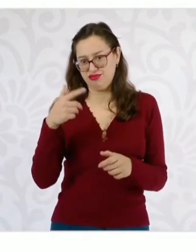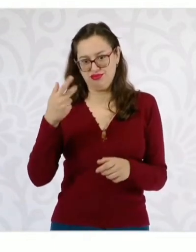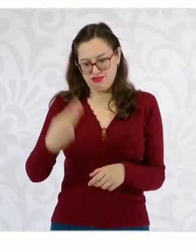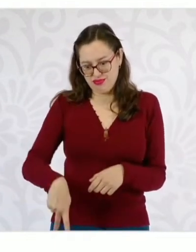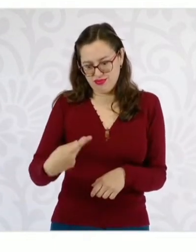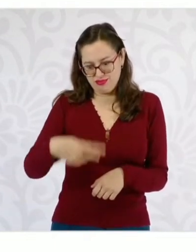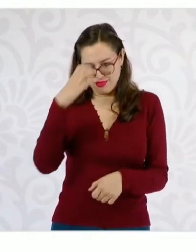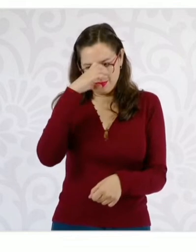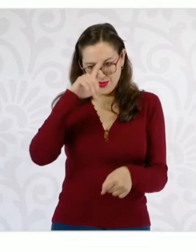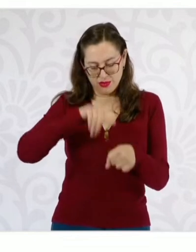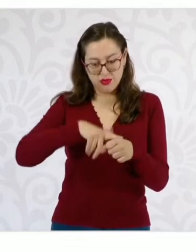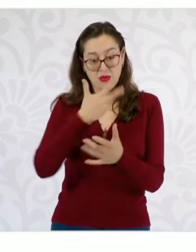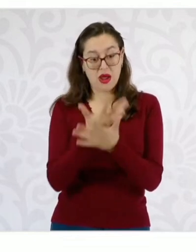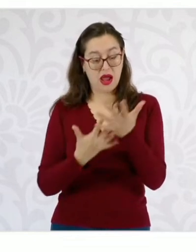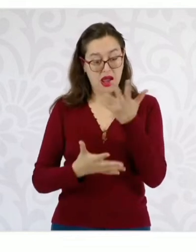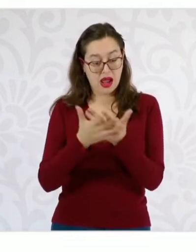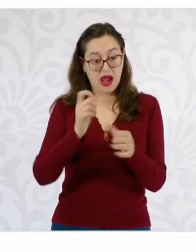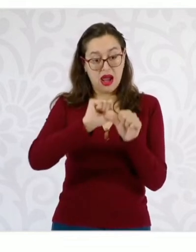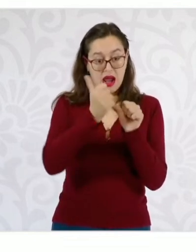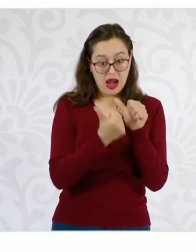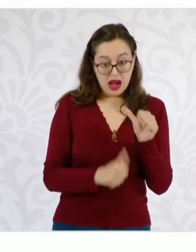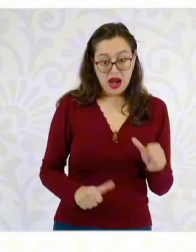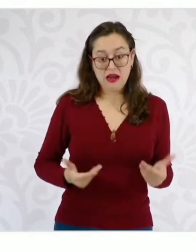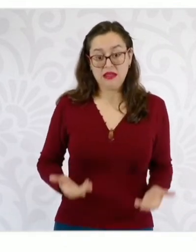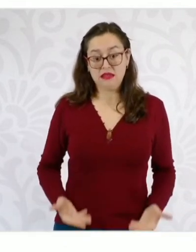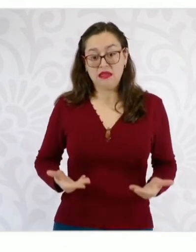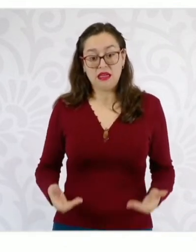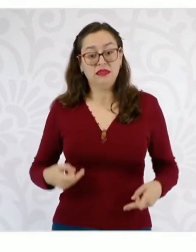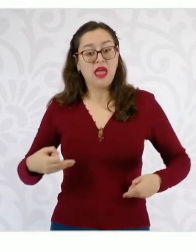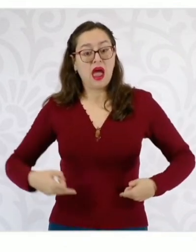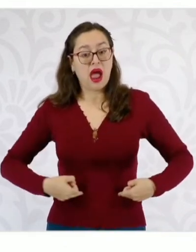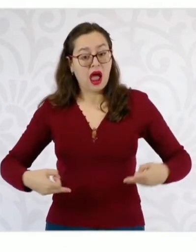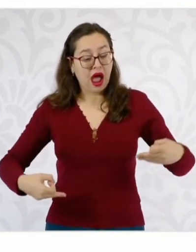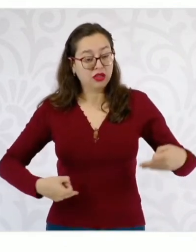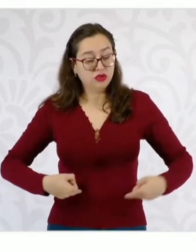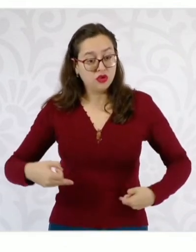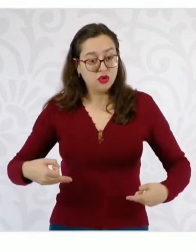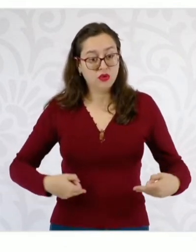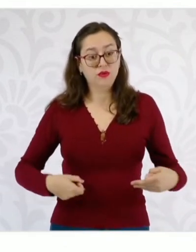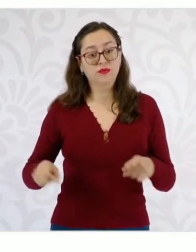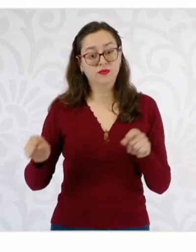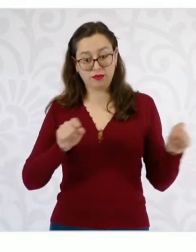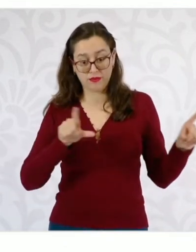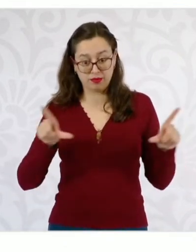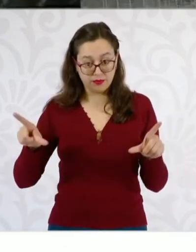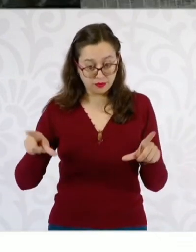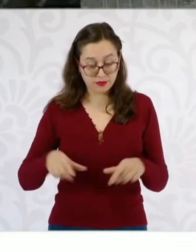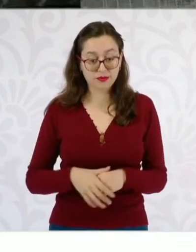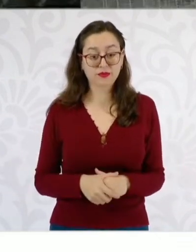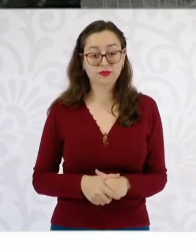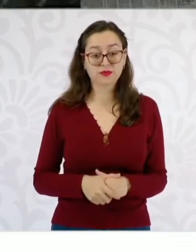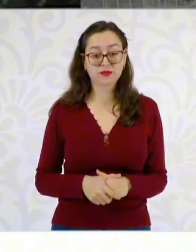país, como artesanía, danza, teatro. Avanzamos, por favor.